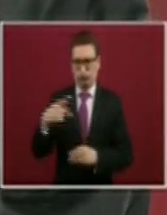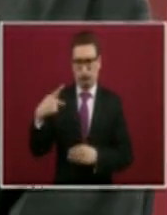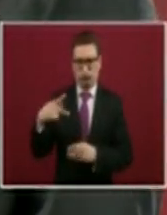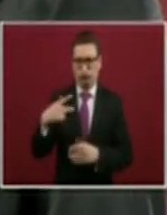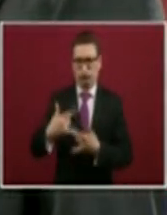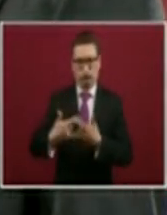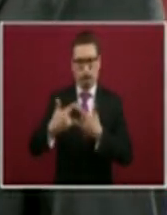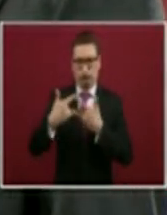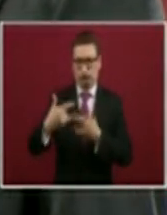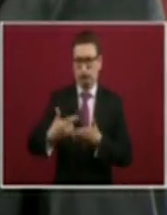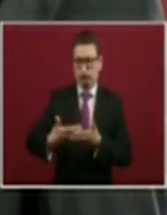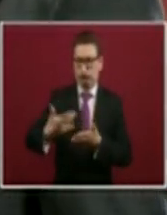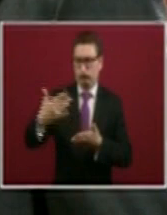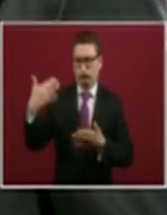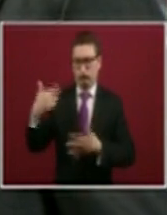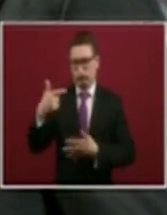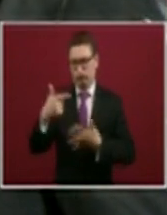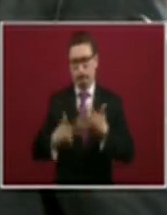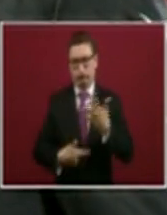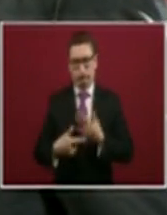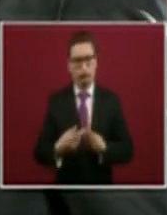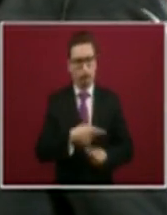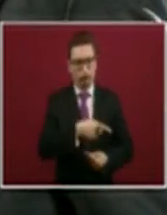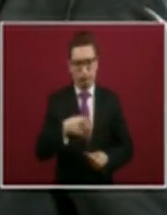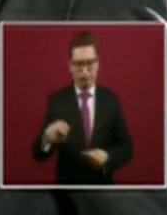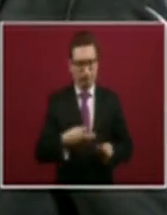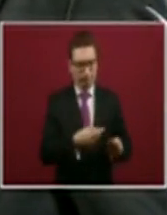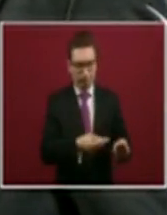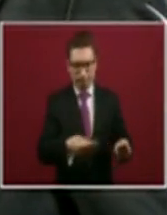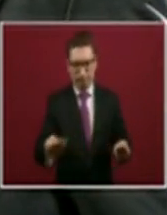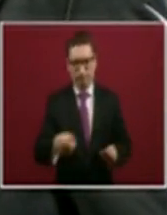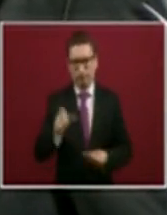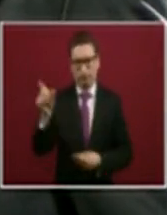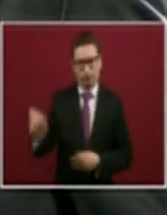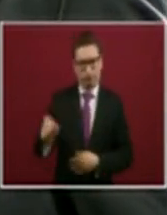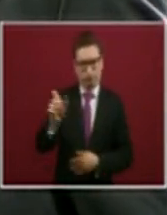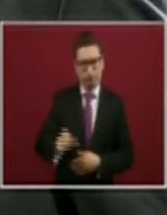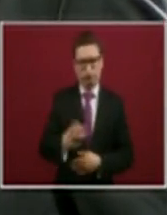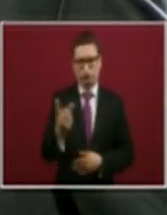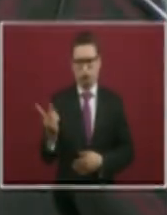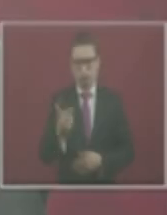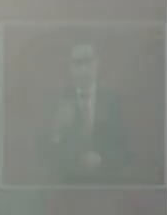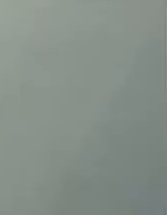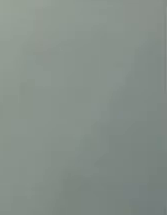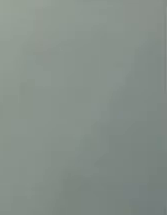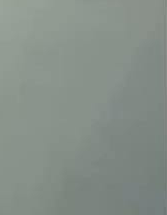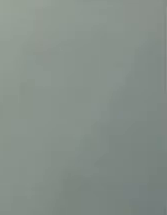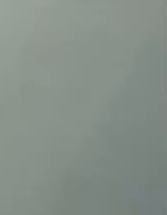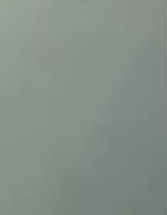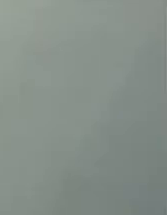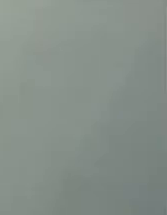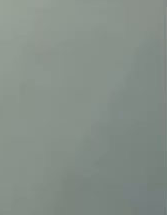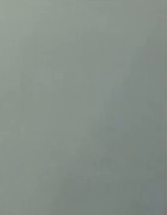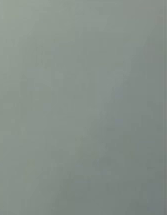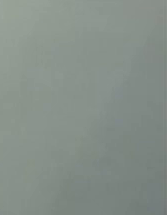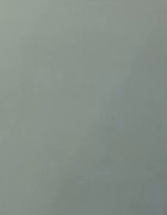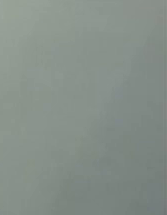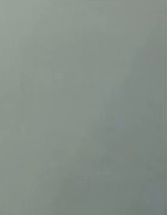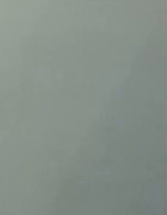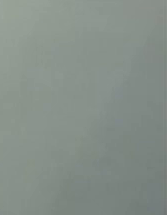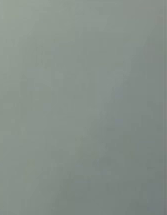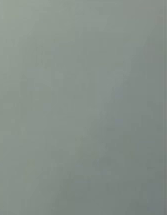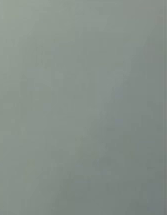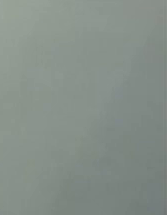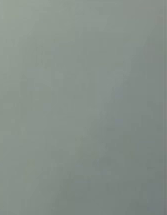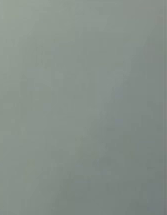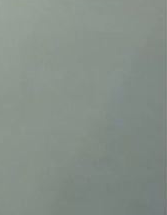todo la libertad de crítica, de opinión y de prensa, que costó muchísimo trabajo ganar. Yo critiqué a los